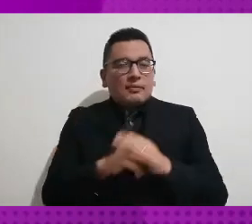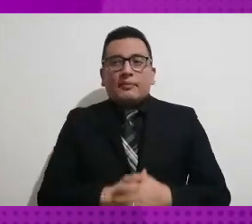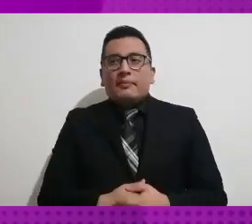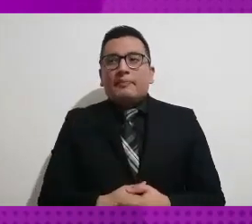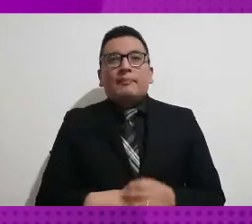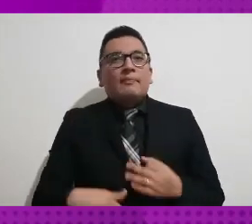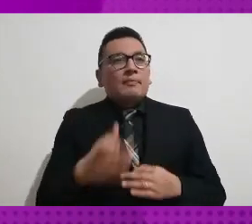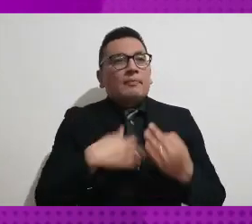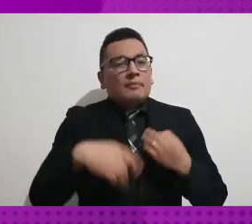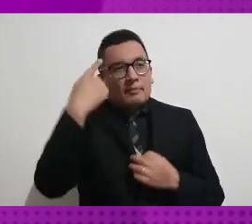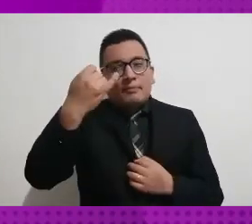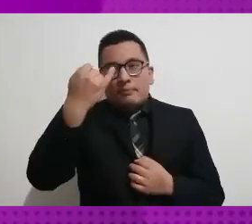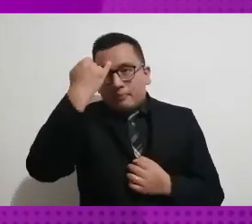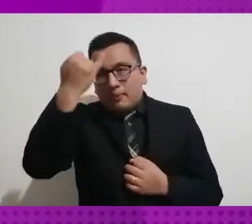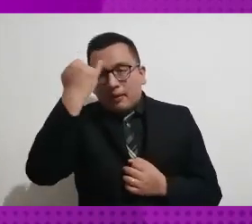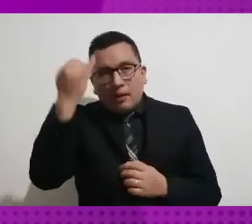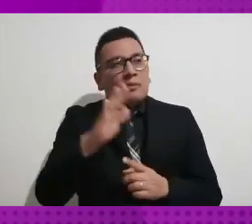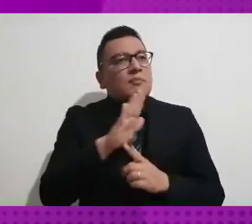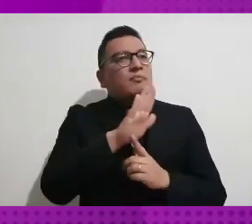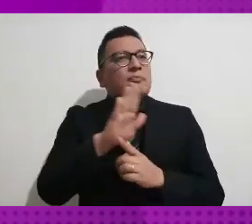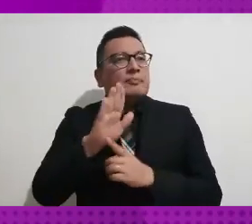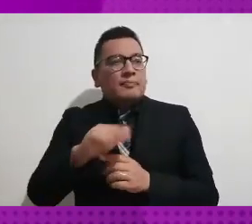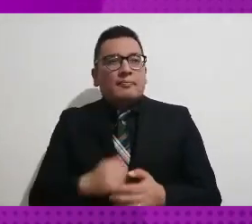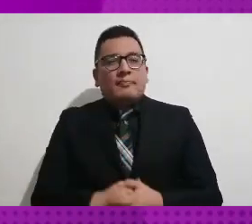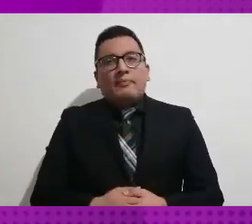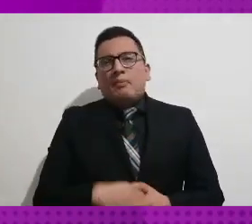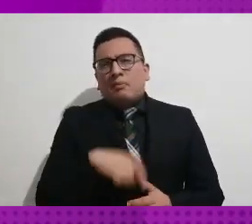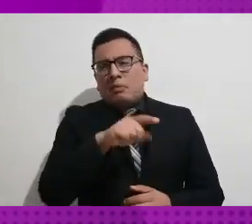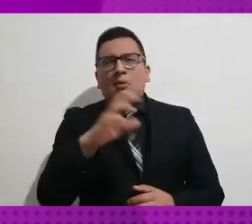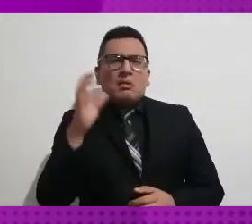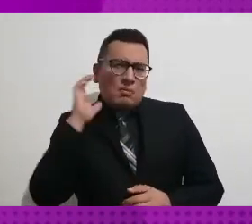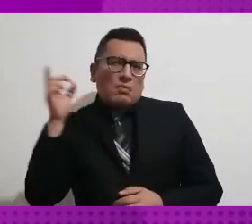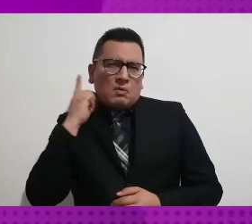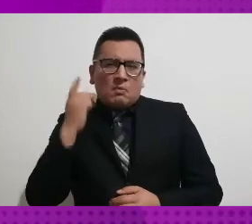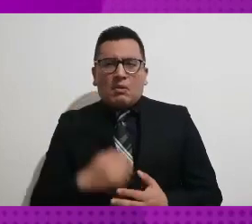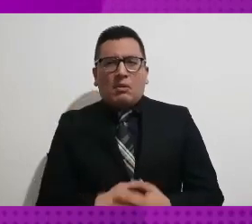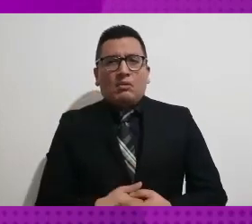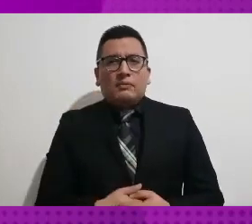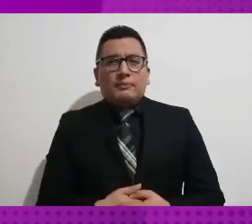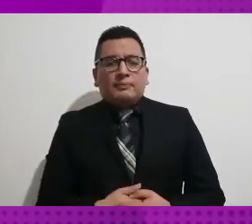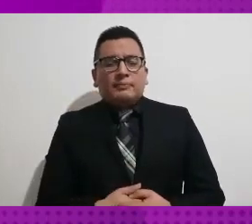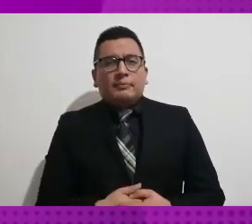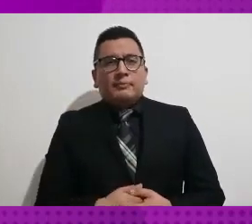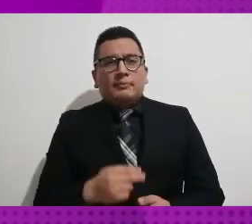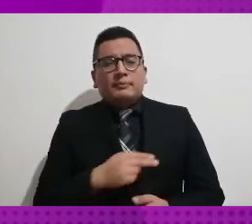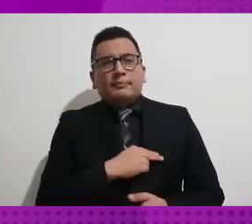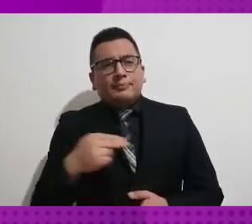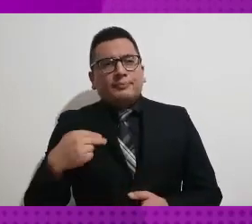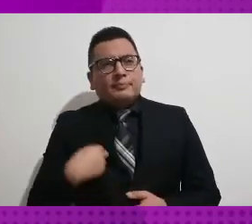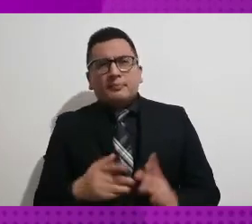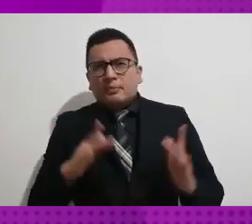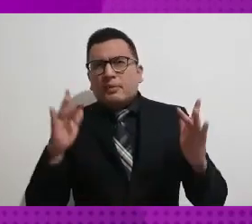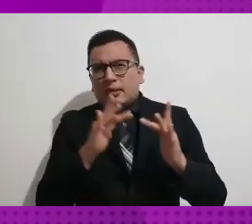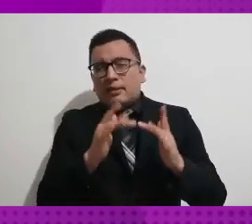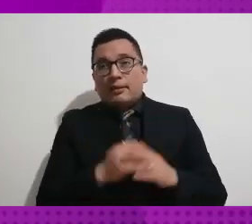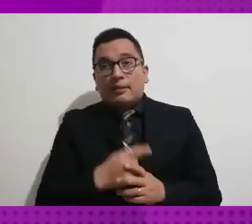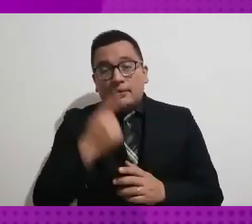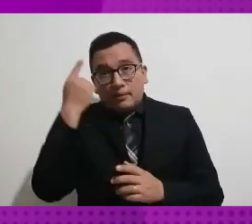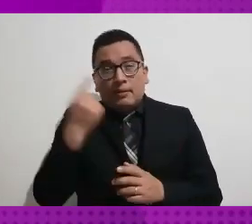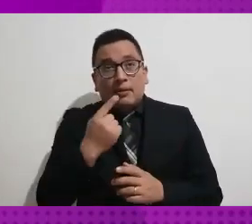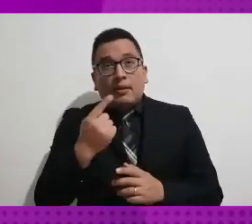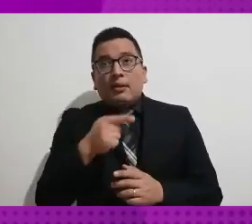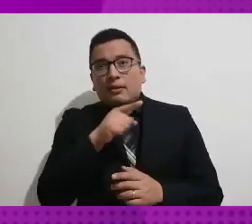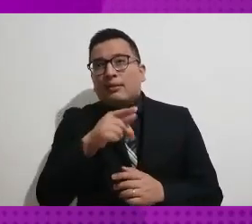hacer propuestas también a la Cámara de Diputados, acérquense, también hicimos propuesta, ver contigo de que hubiera menús en